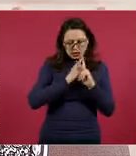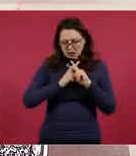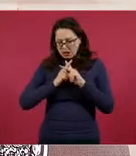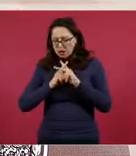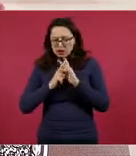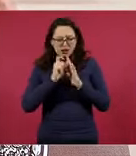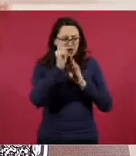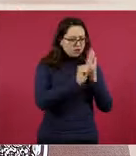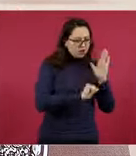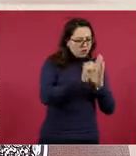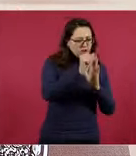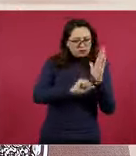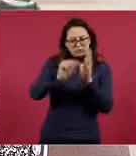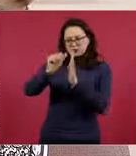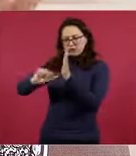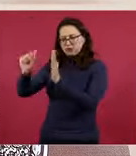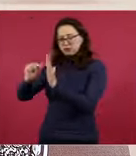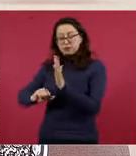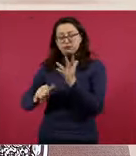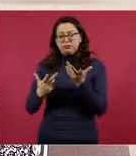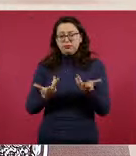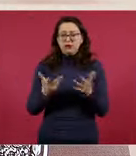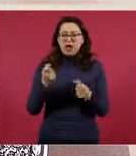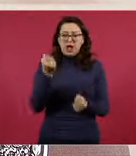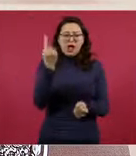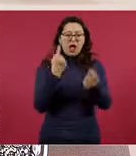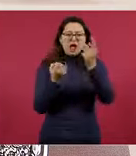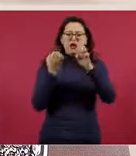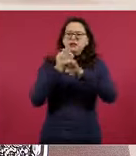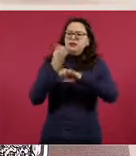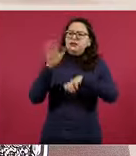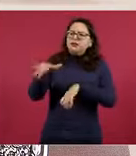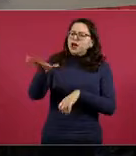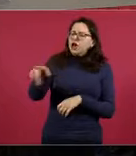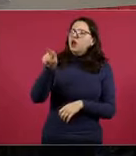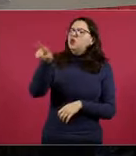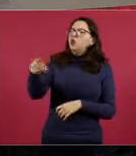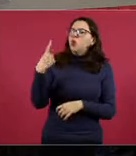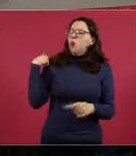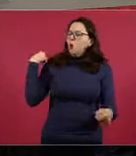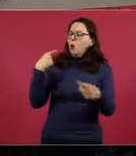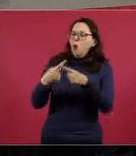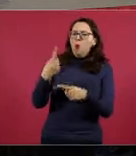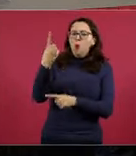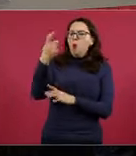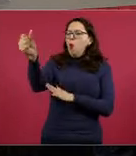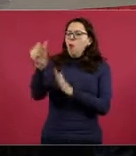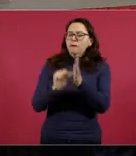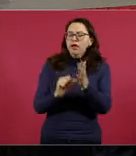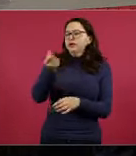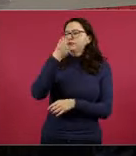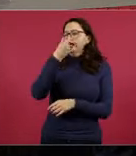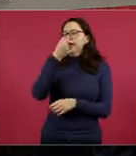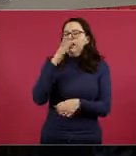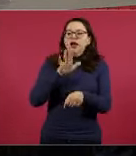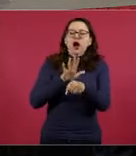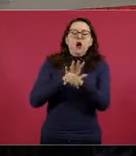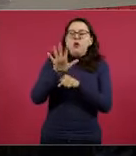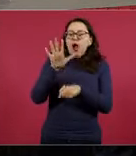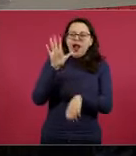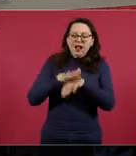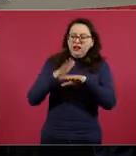los estados. Había estados que nunca habían hecho un cálculo del promedio mensual de cuánto consumen de un medicamento en promedio en un mes y